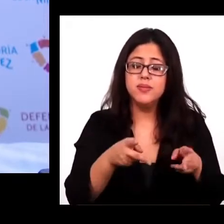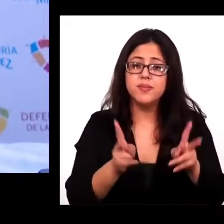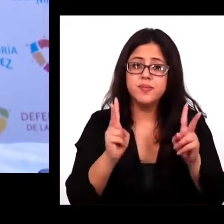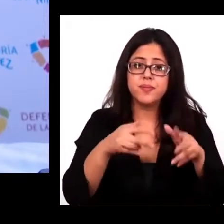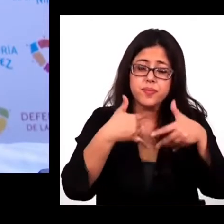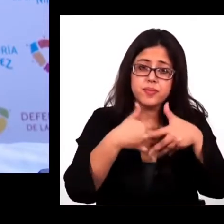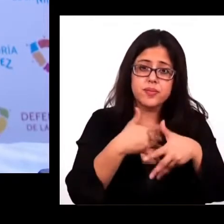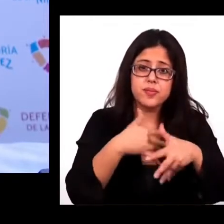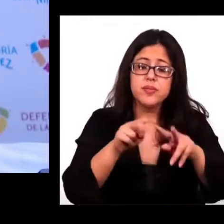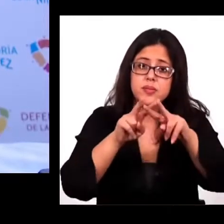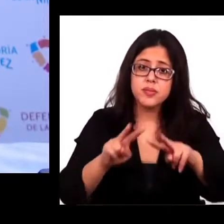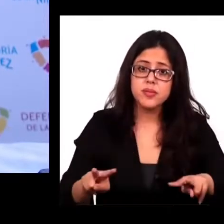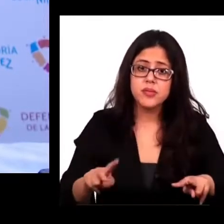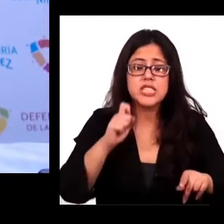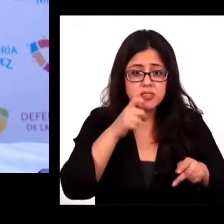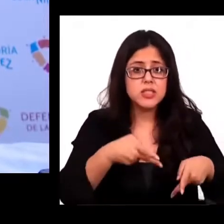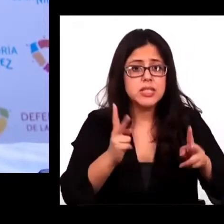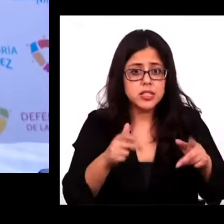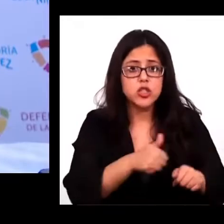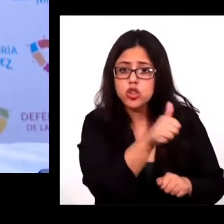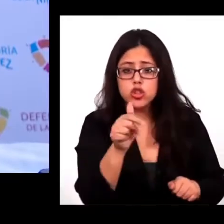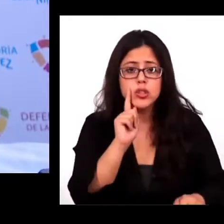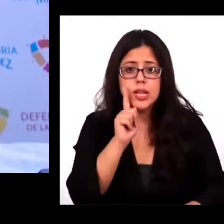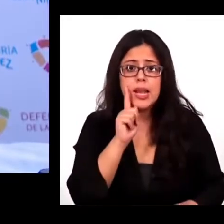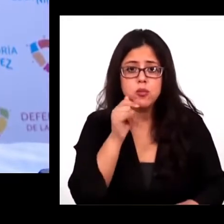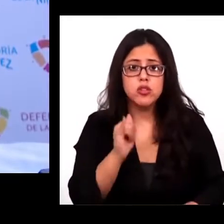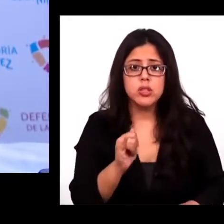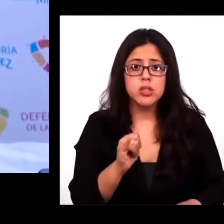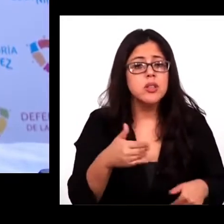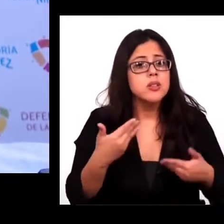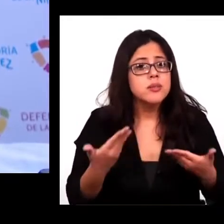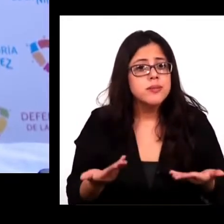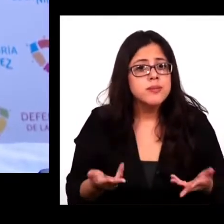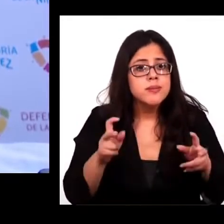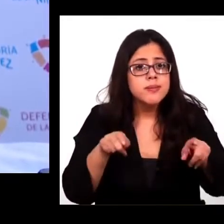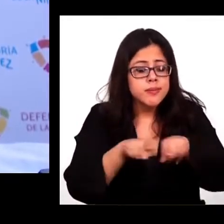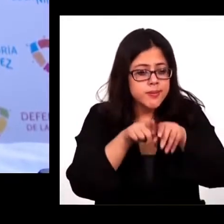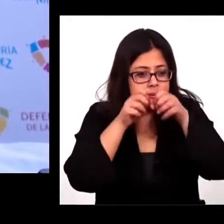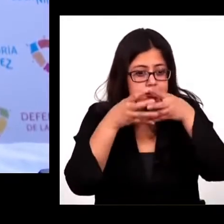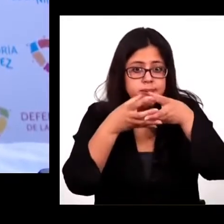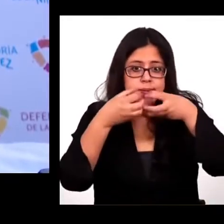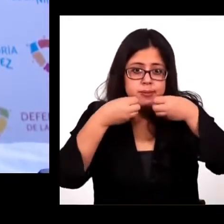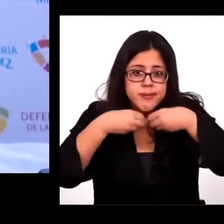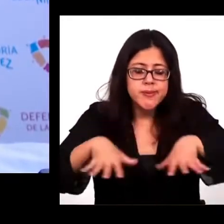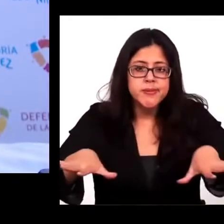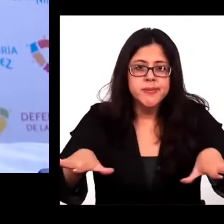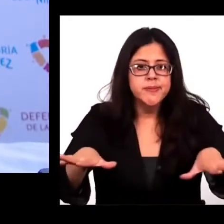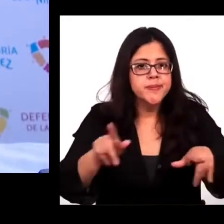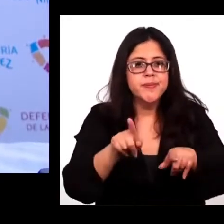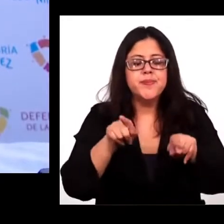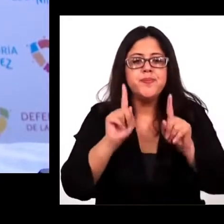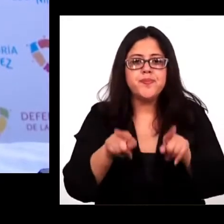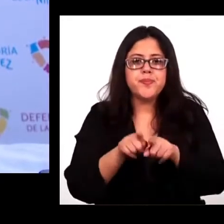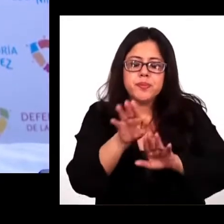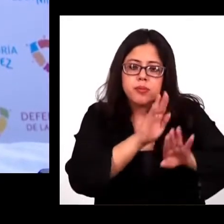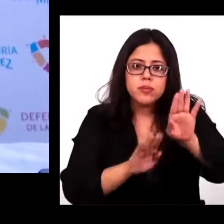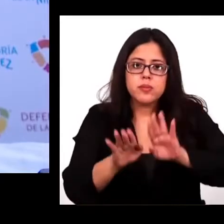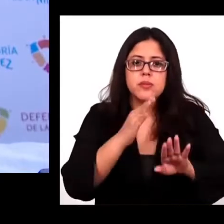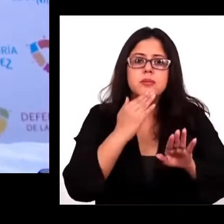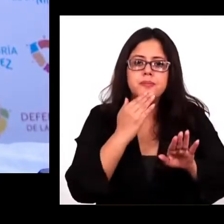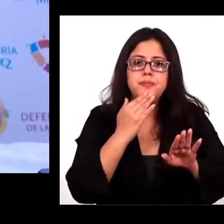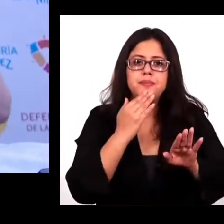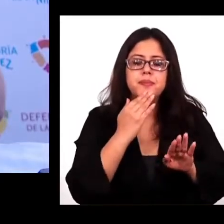manifestación pacífica es un derecho que tenemos todos y todas. Por lo tanto, más allá de dispersar, lo que Carabineros debiera hacer es proteger y cautelar